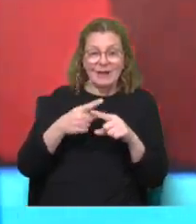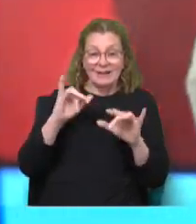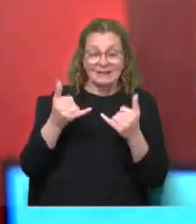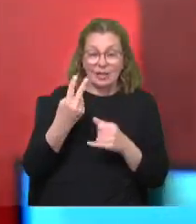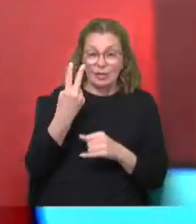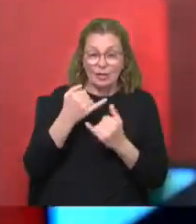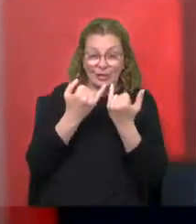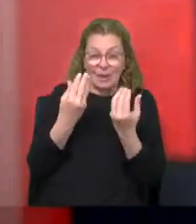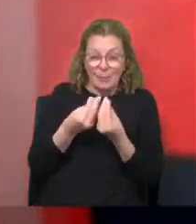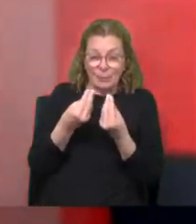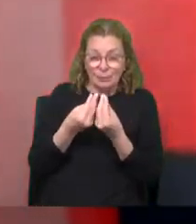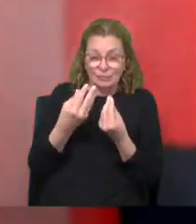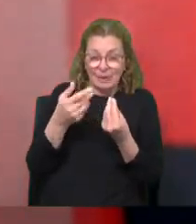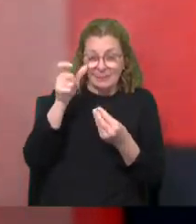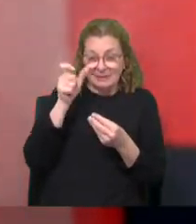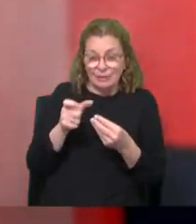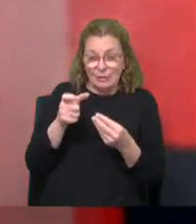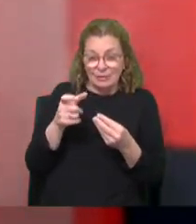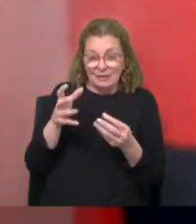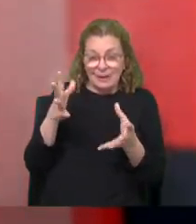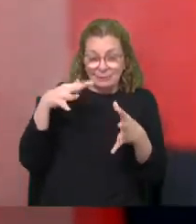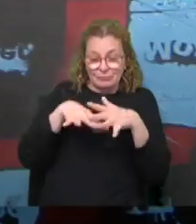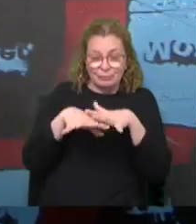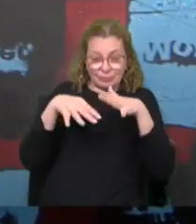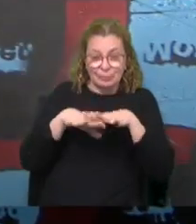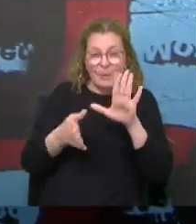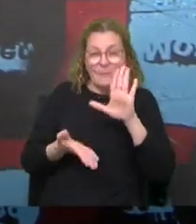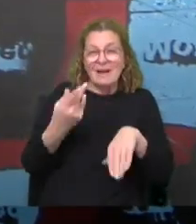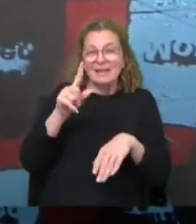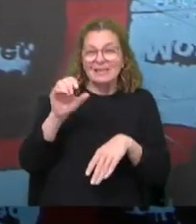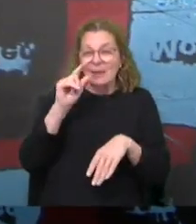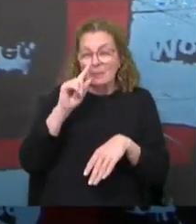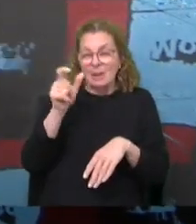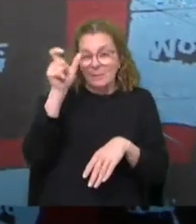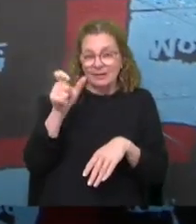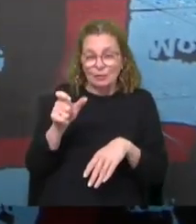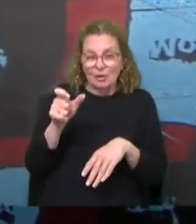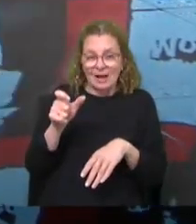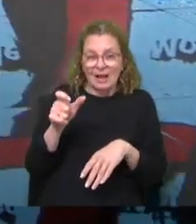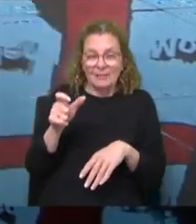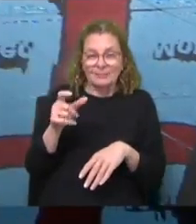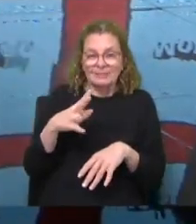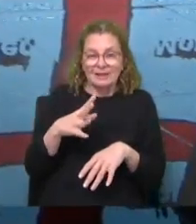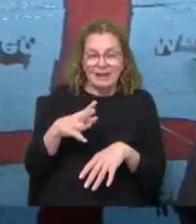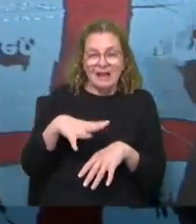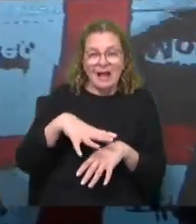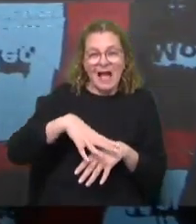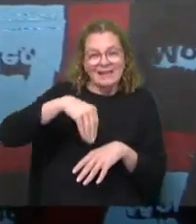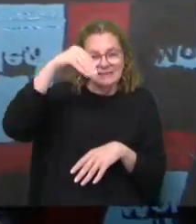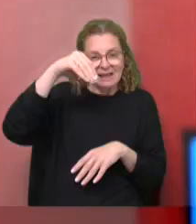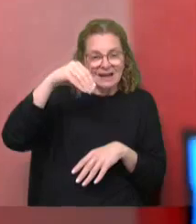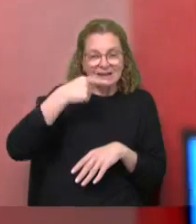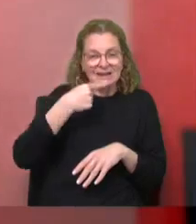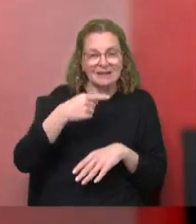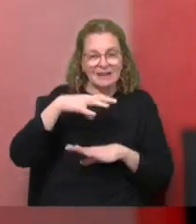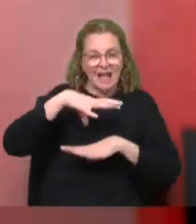2 días por la cantidad de gente que llevan, colman el Antel Arena. Más de 10.000 personas, es, o sea, lo tuvieron que pasar al Antel Arena. Total, y